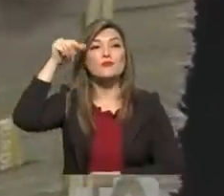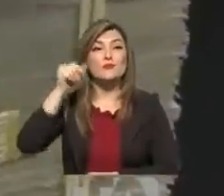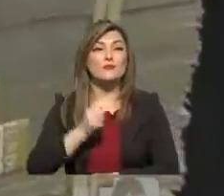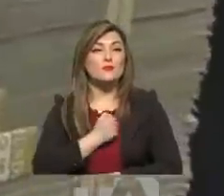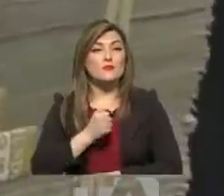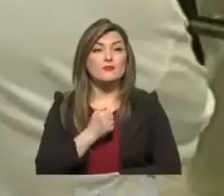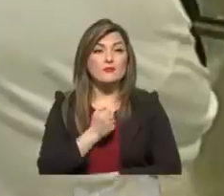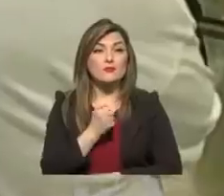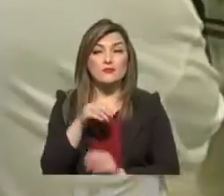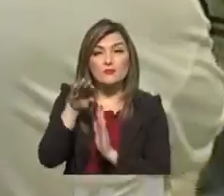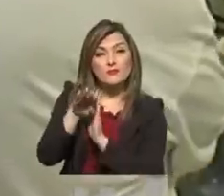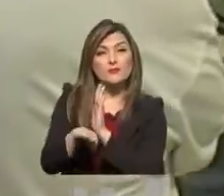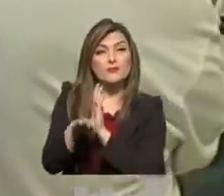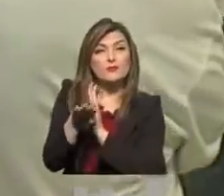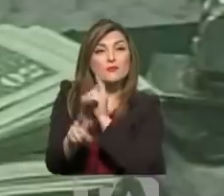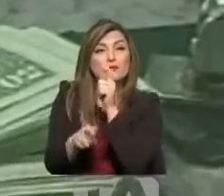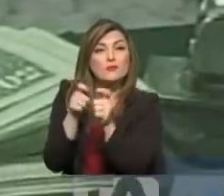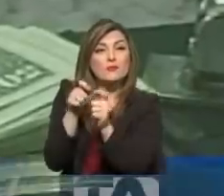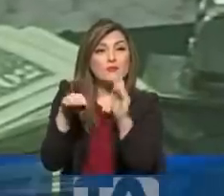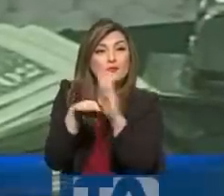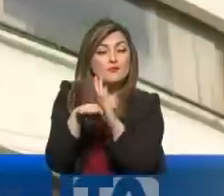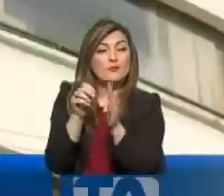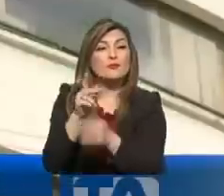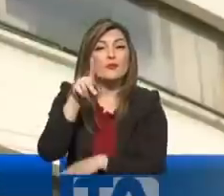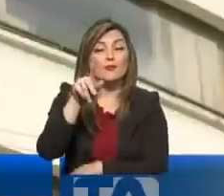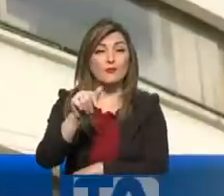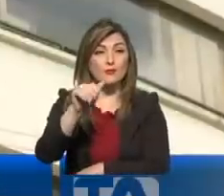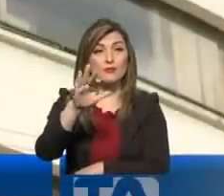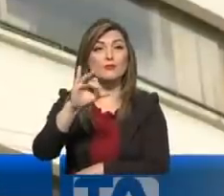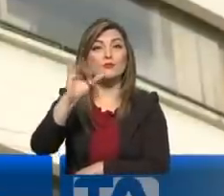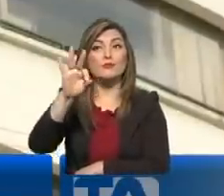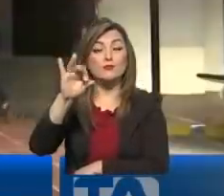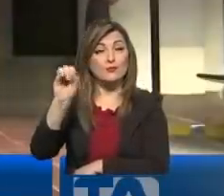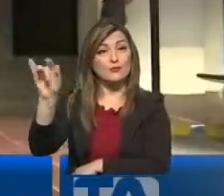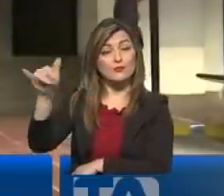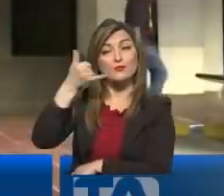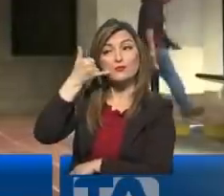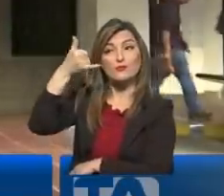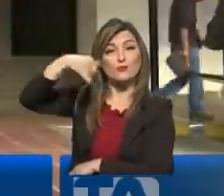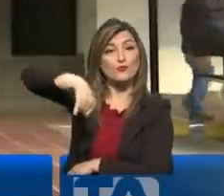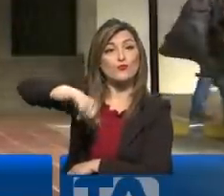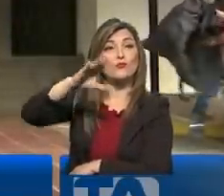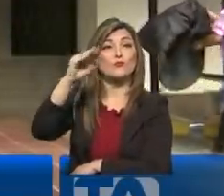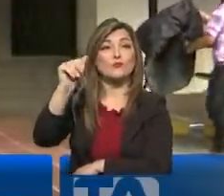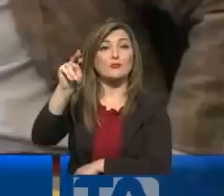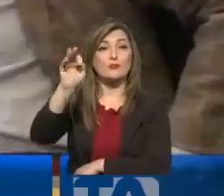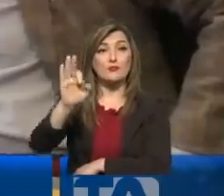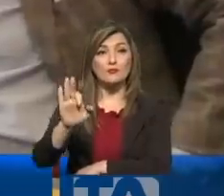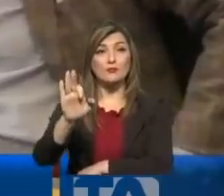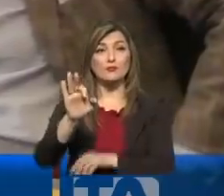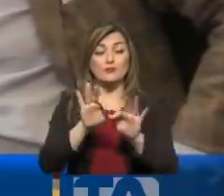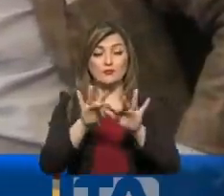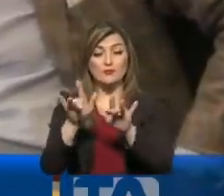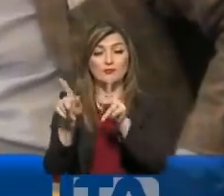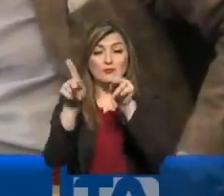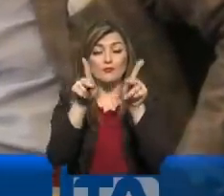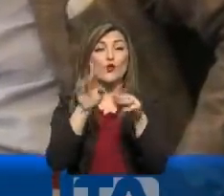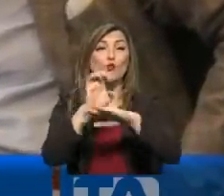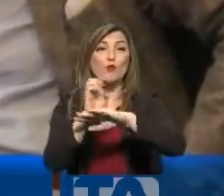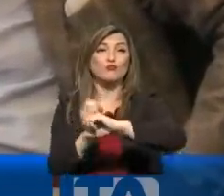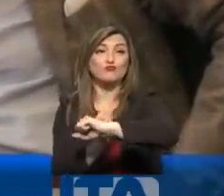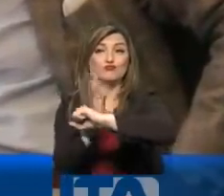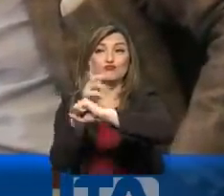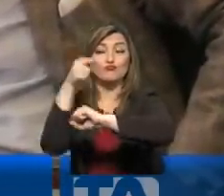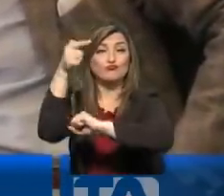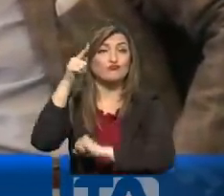patrimonio era inferior. Sobre la venta del Banco del Pacífico y la Corporación Nacional de Telecomunicaciones, la secretaria de Planifica Ecuador sugiere al